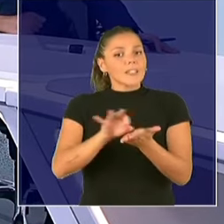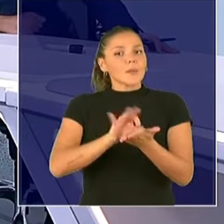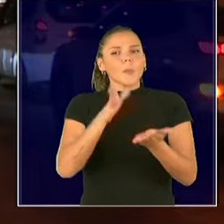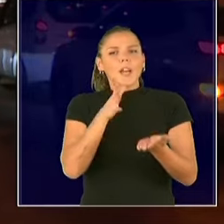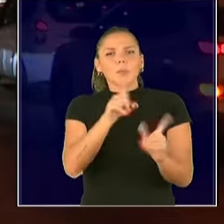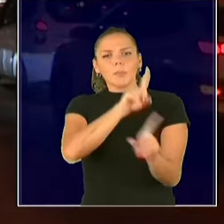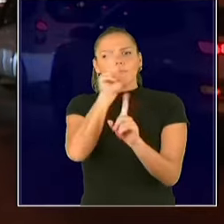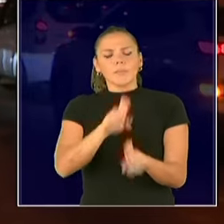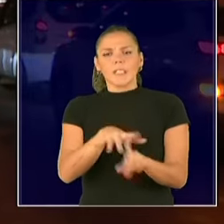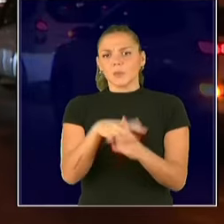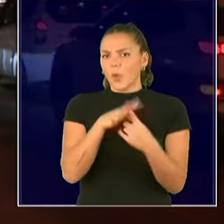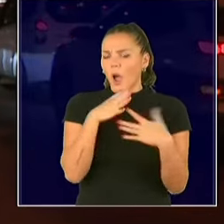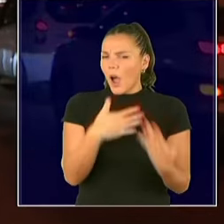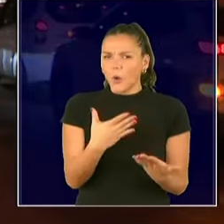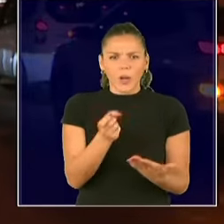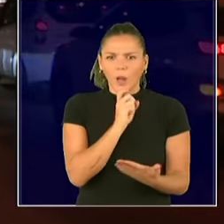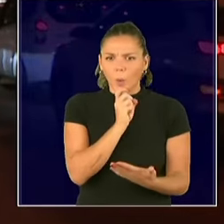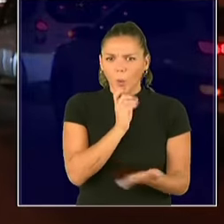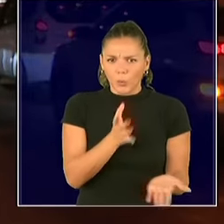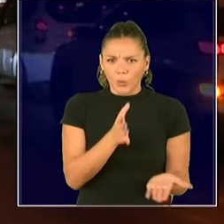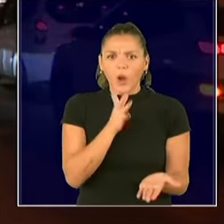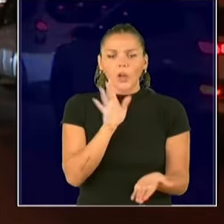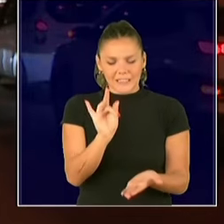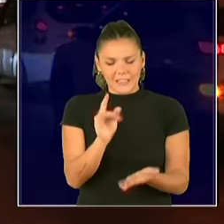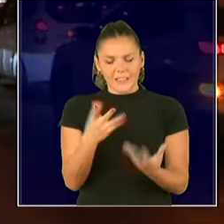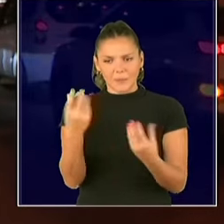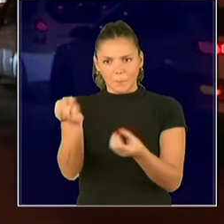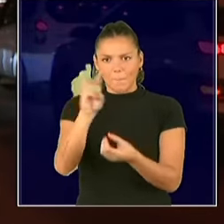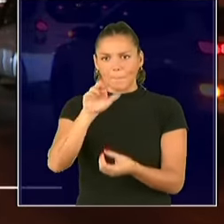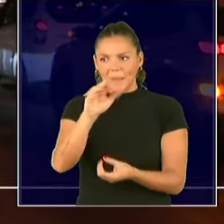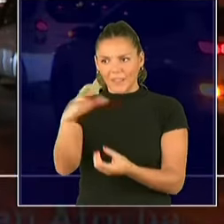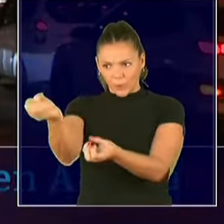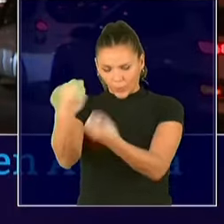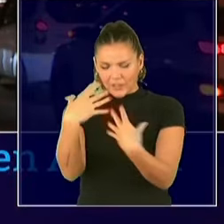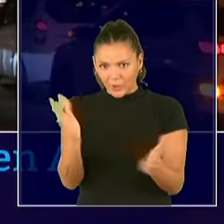cuéntanos. Pues ahora mismo toda la circulación está parada.